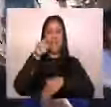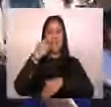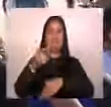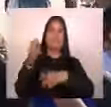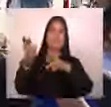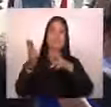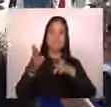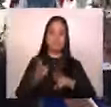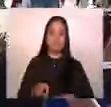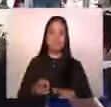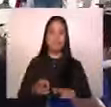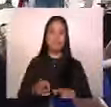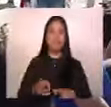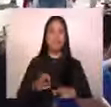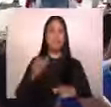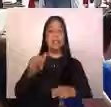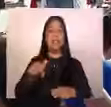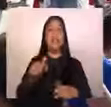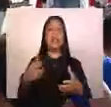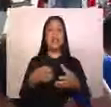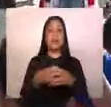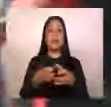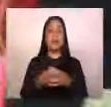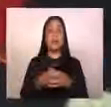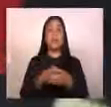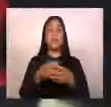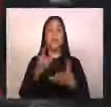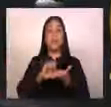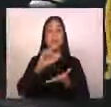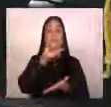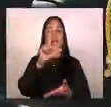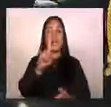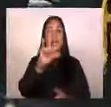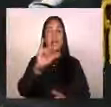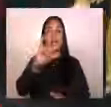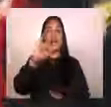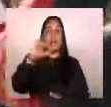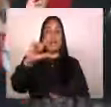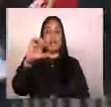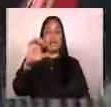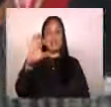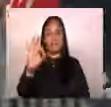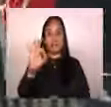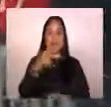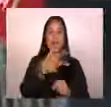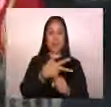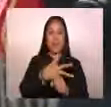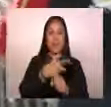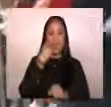a recibir a la banda del Liceo Guatemala.